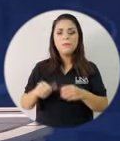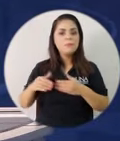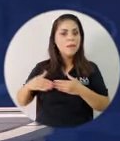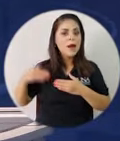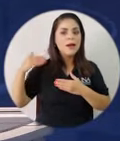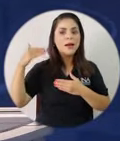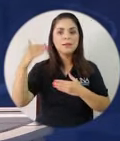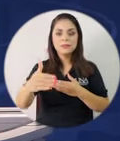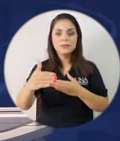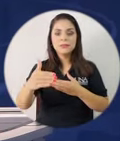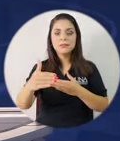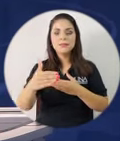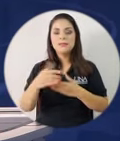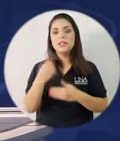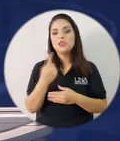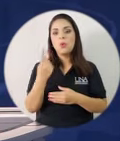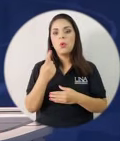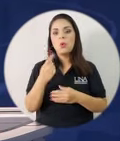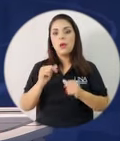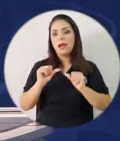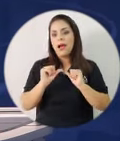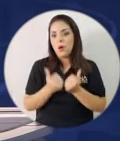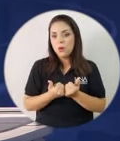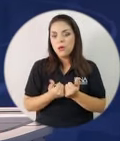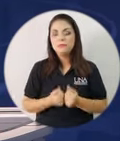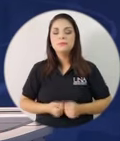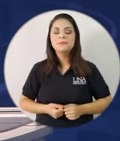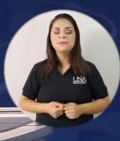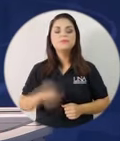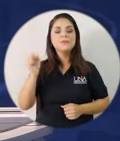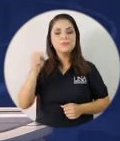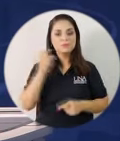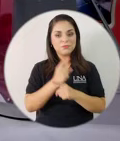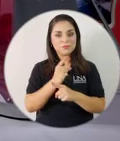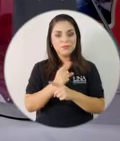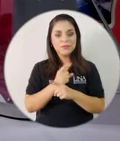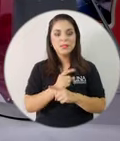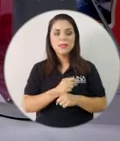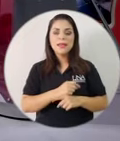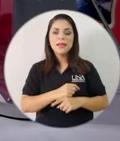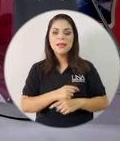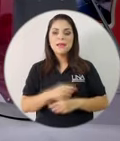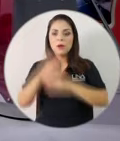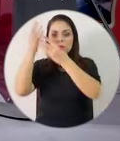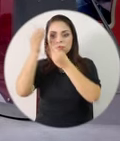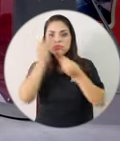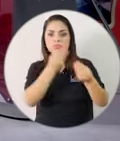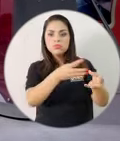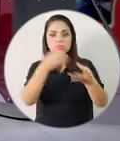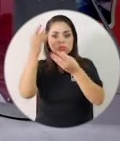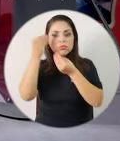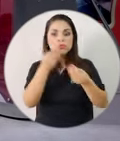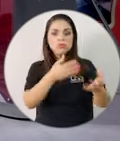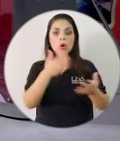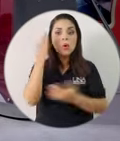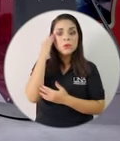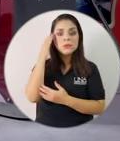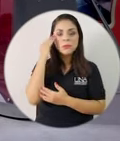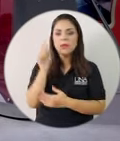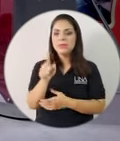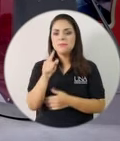permiten ir más allá, ¿verdad?, del simple quehacer en las aulas. Así es. La generación de conocimiento yo creo que es uno de los